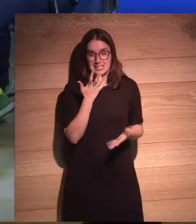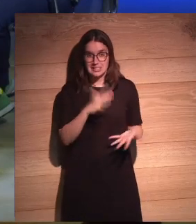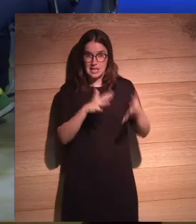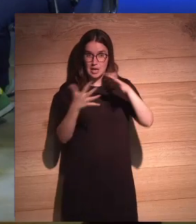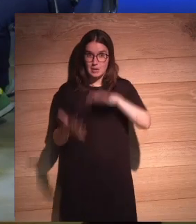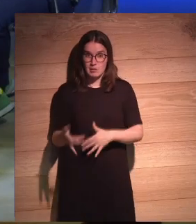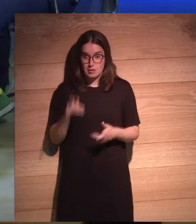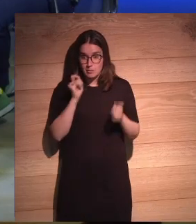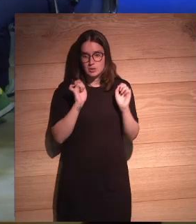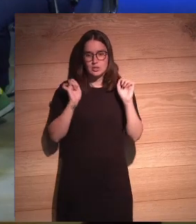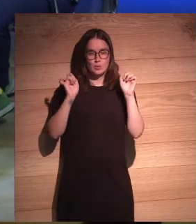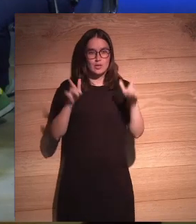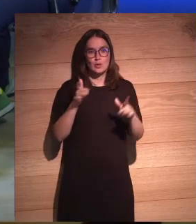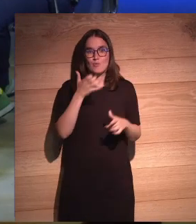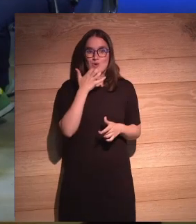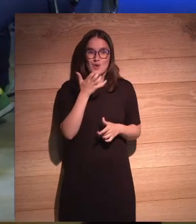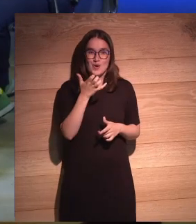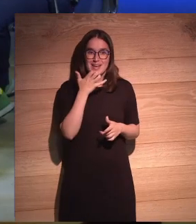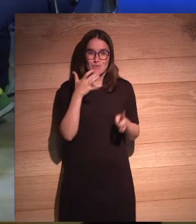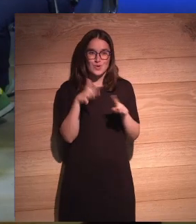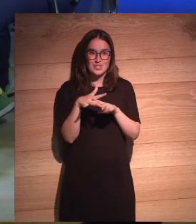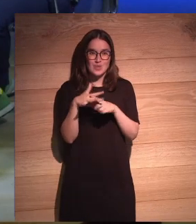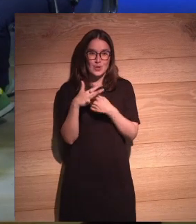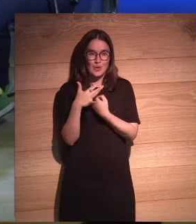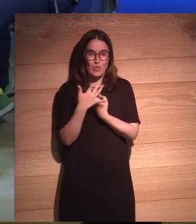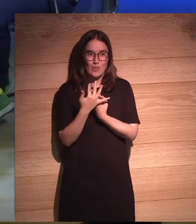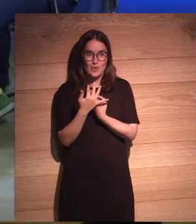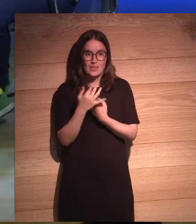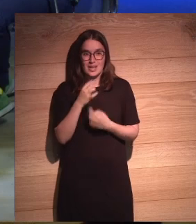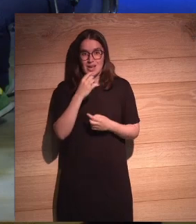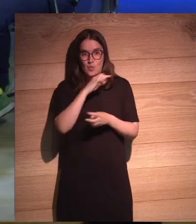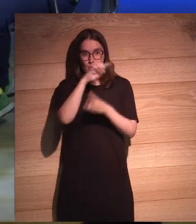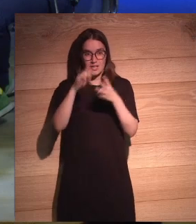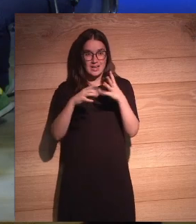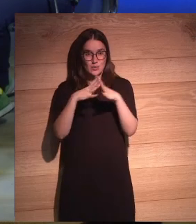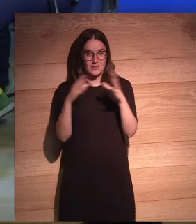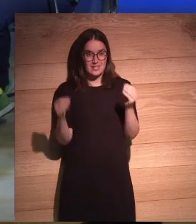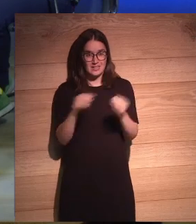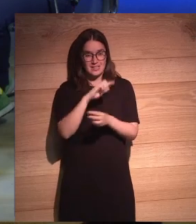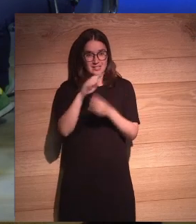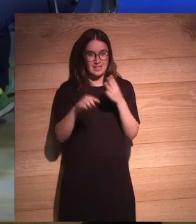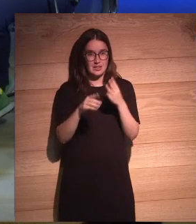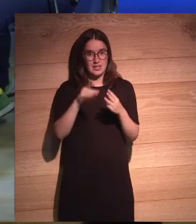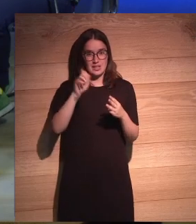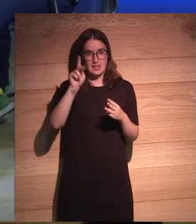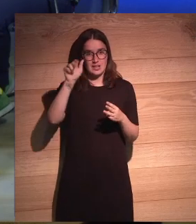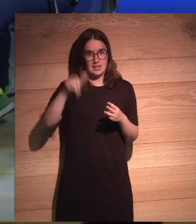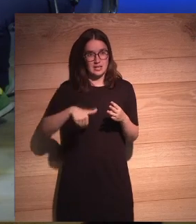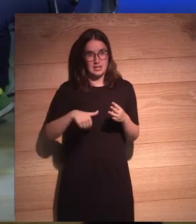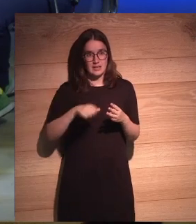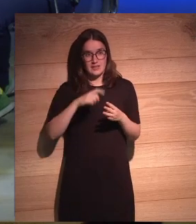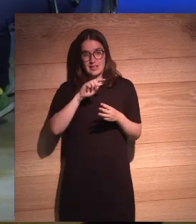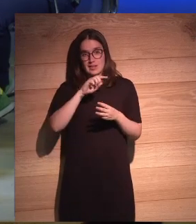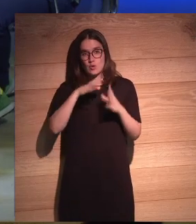aplicamos, y estamos descubriendo, pues por ejemplo, el caso hay 3 universidades, una es Deakin, hay